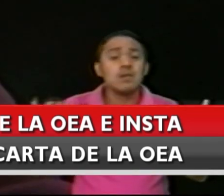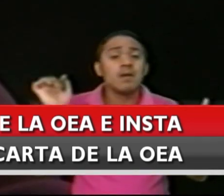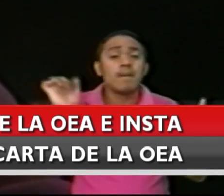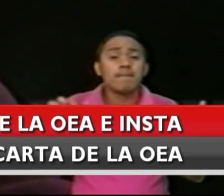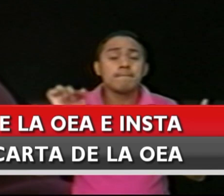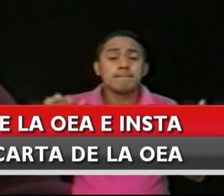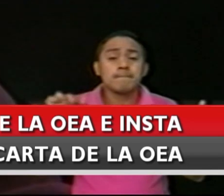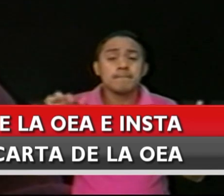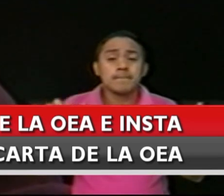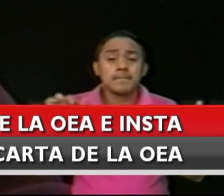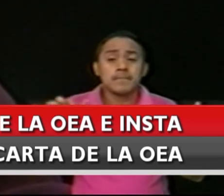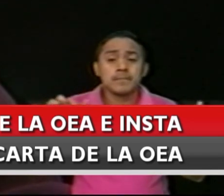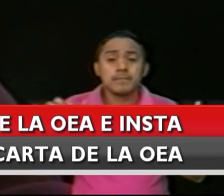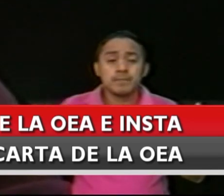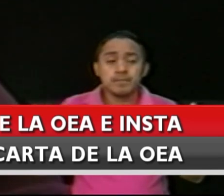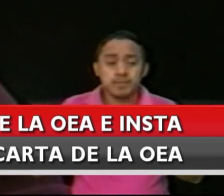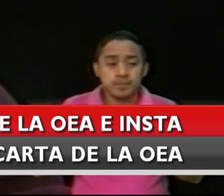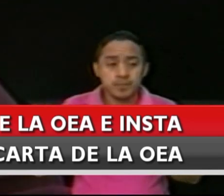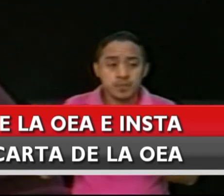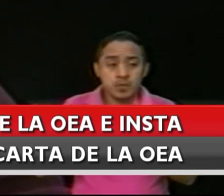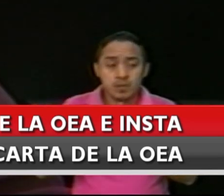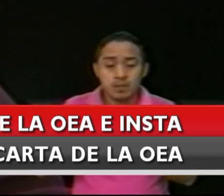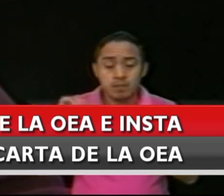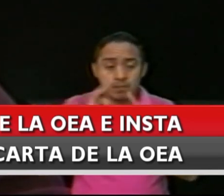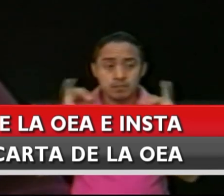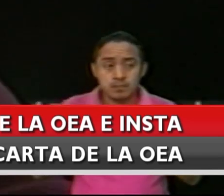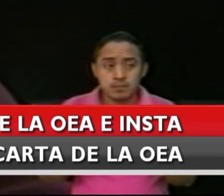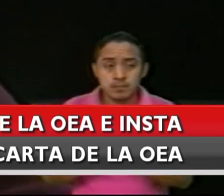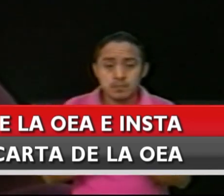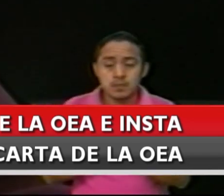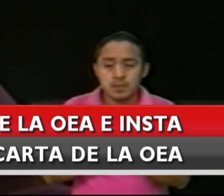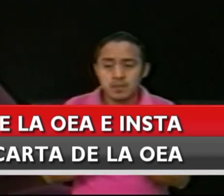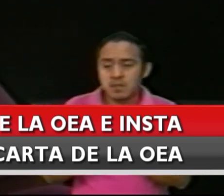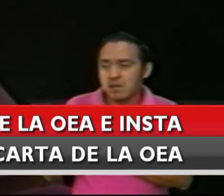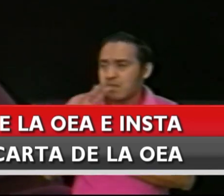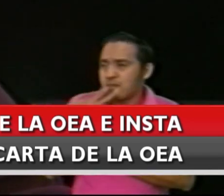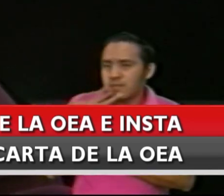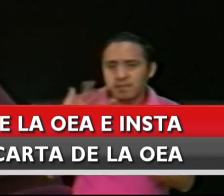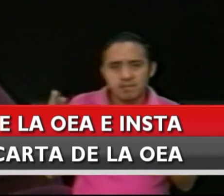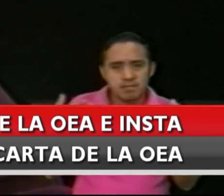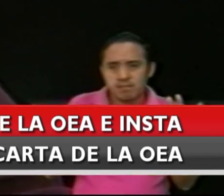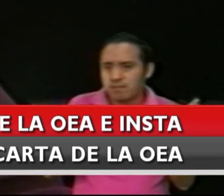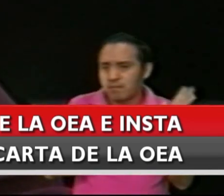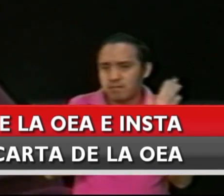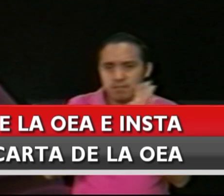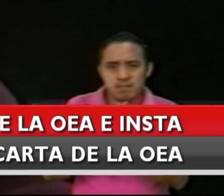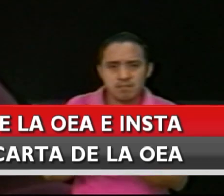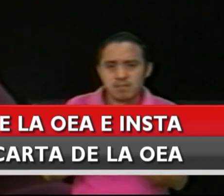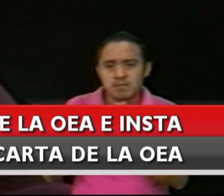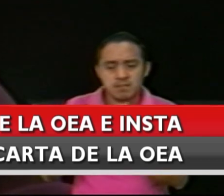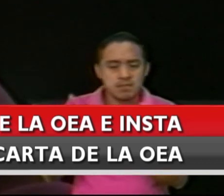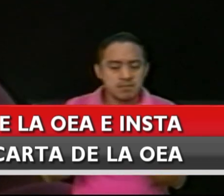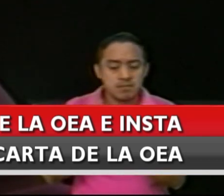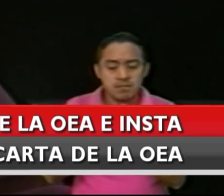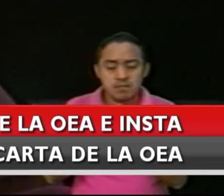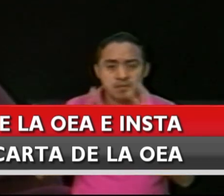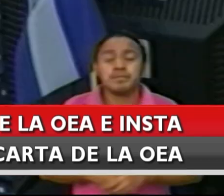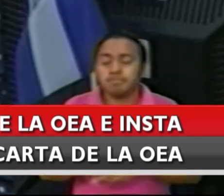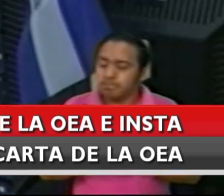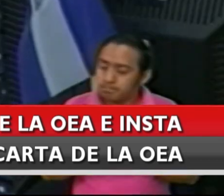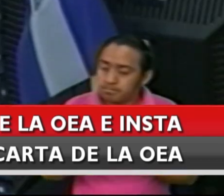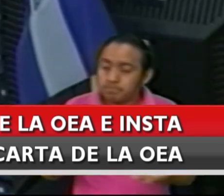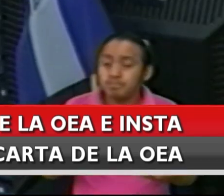este organismo internacional que no representa las aspiraciones del pueblo de